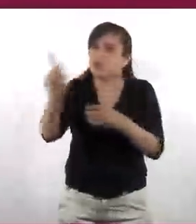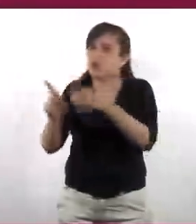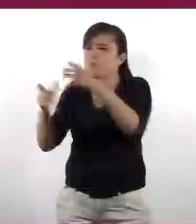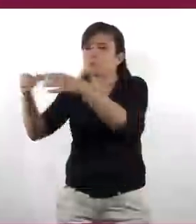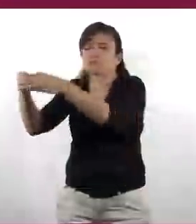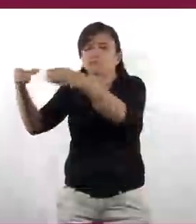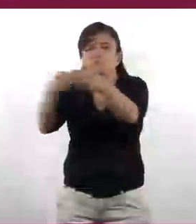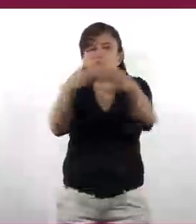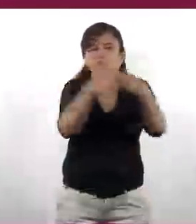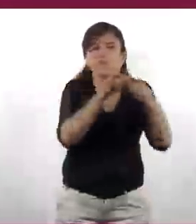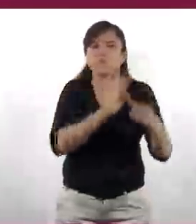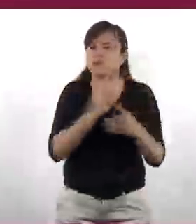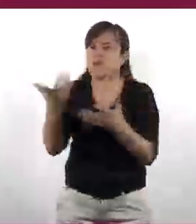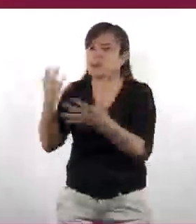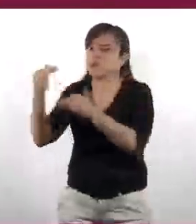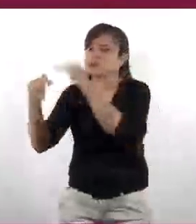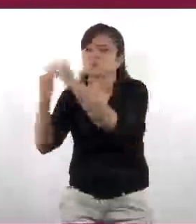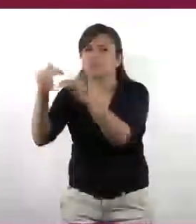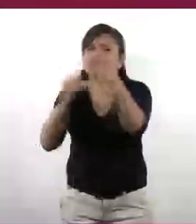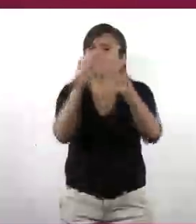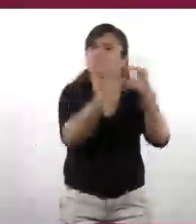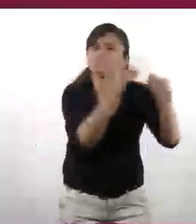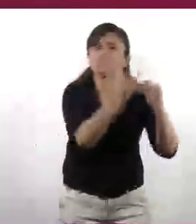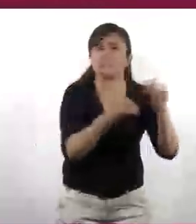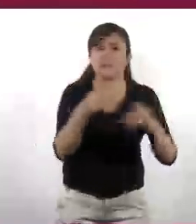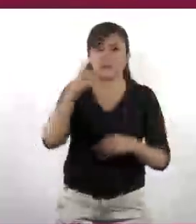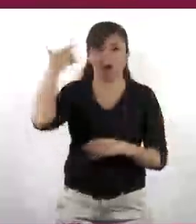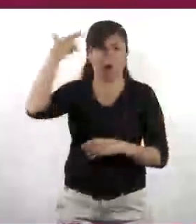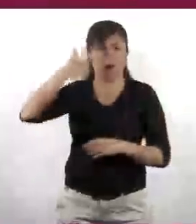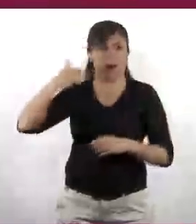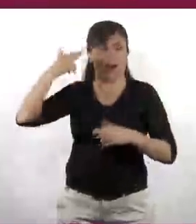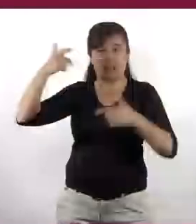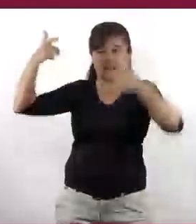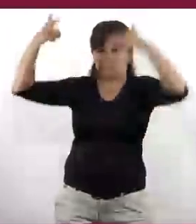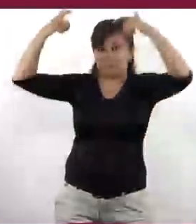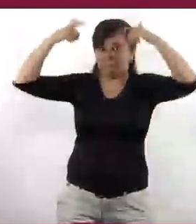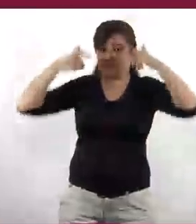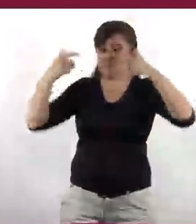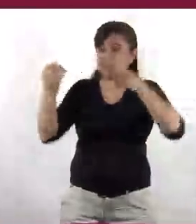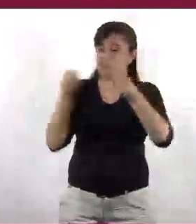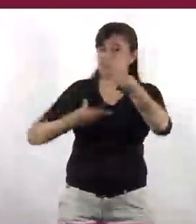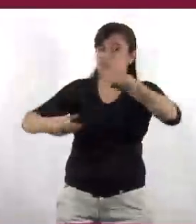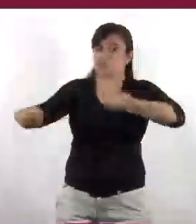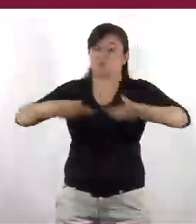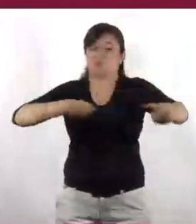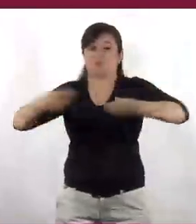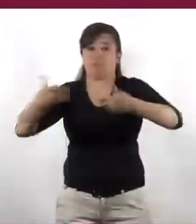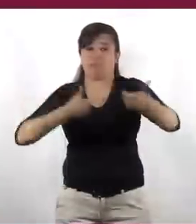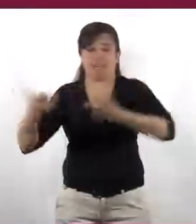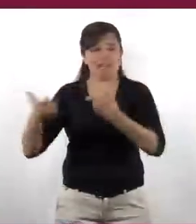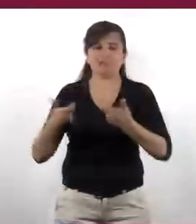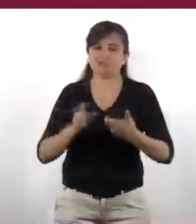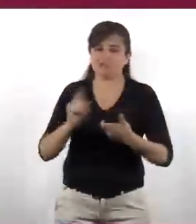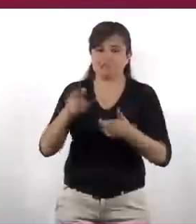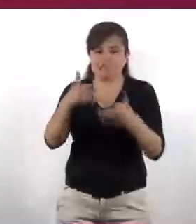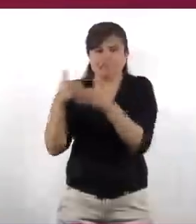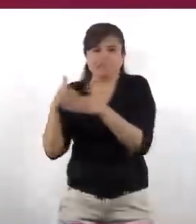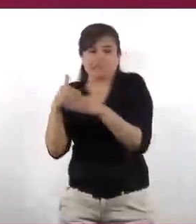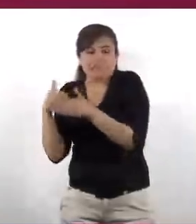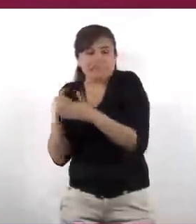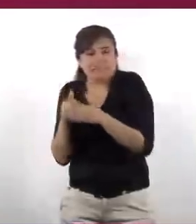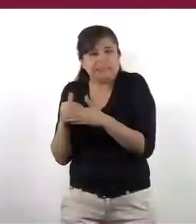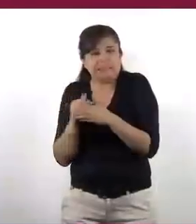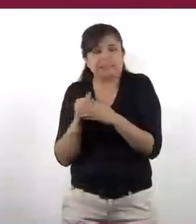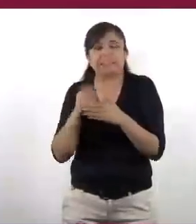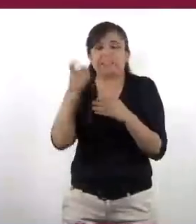desarrollaran intereses particulares. No permitían que la corona recibiera los suficientes beneficios de su posesión, en este caso de la joya más